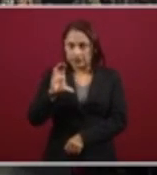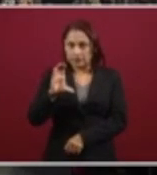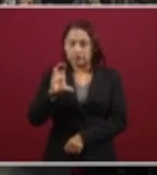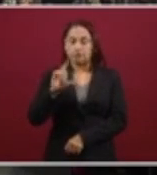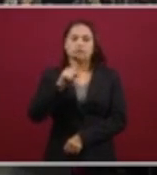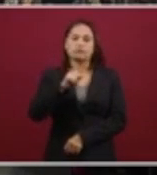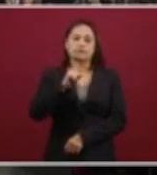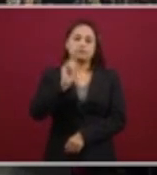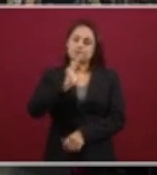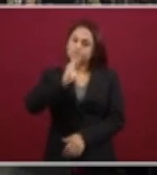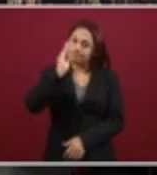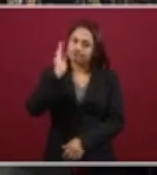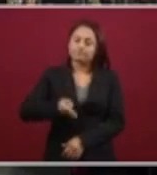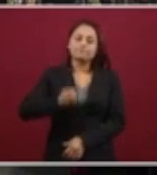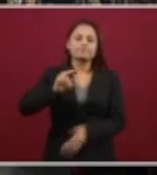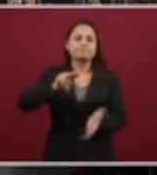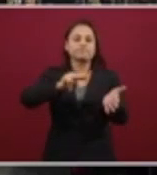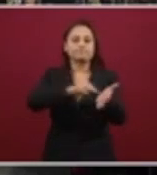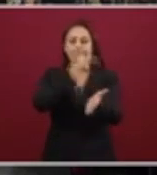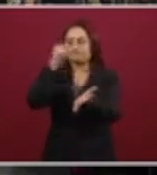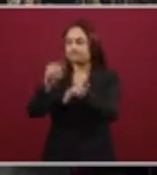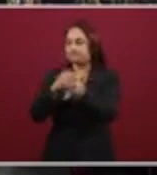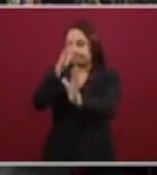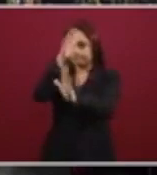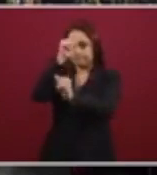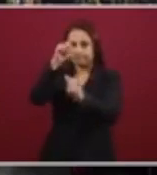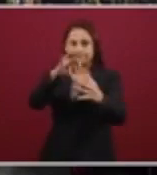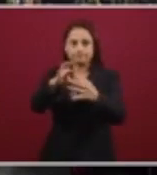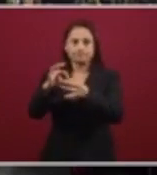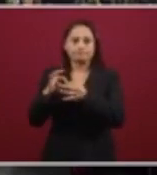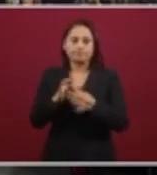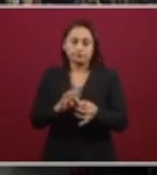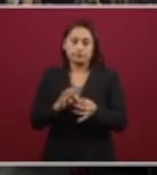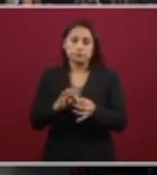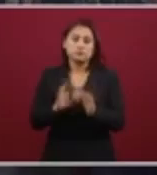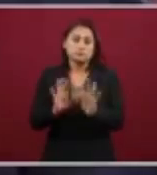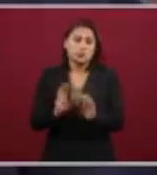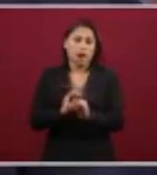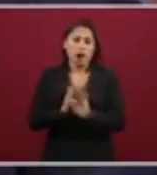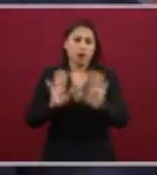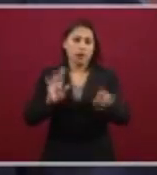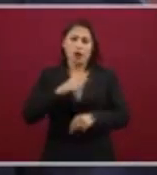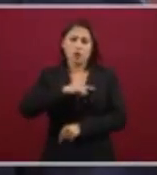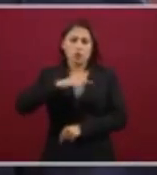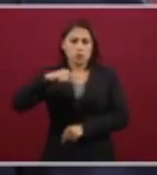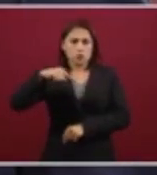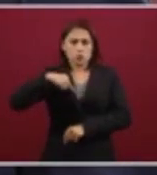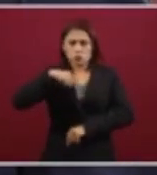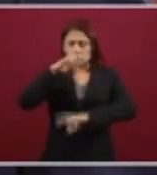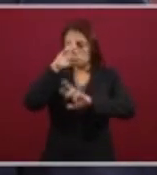aprobación del tratado. Somos muy respetuosos de lo que decidan